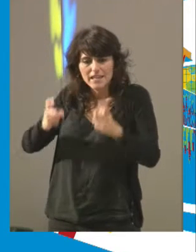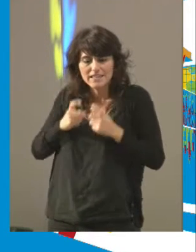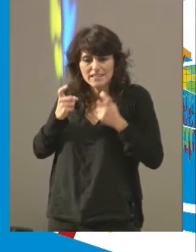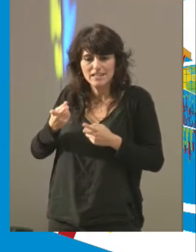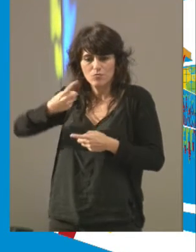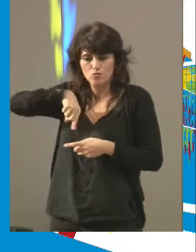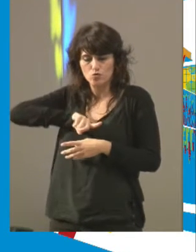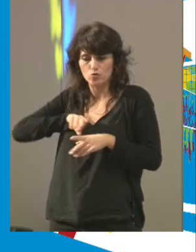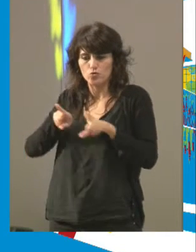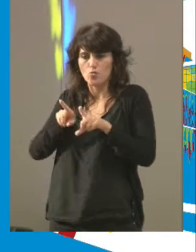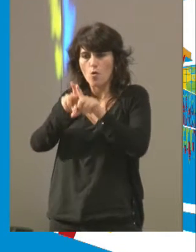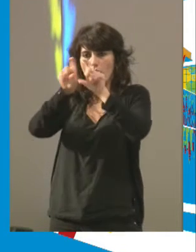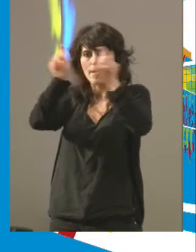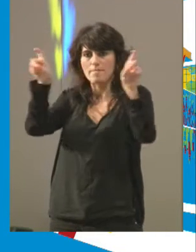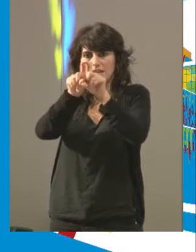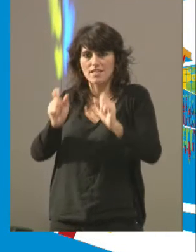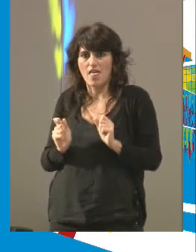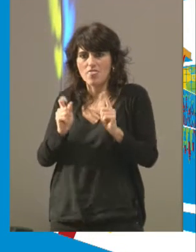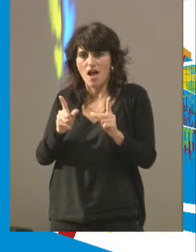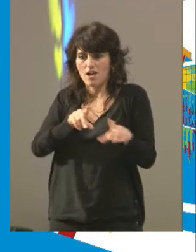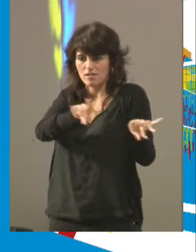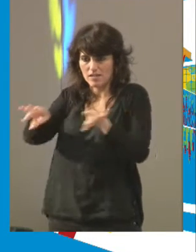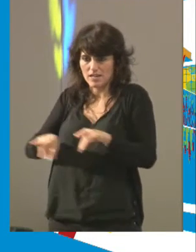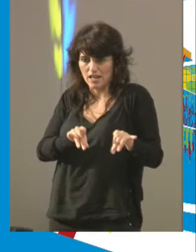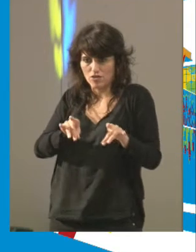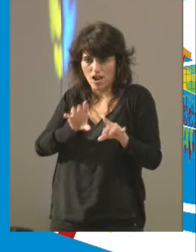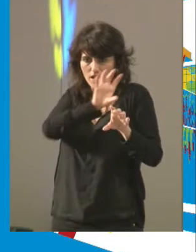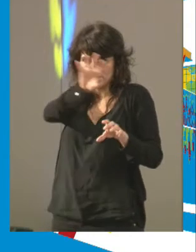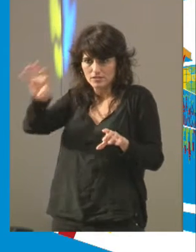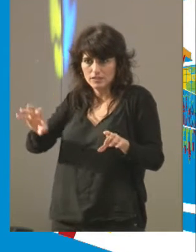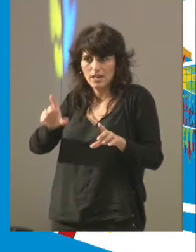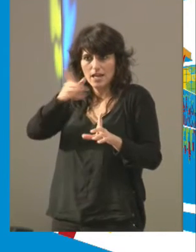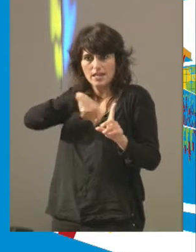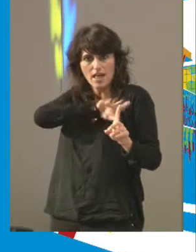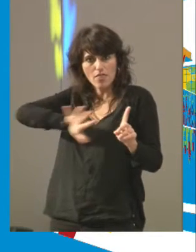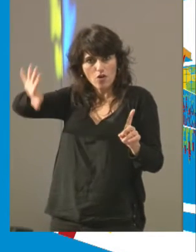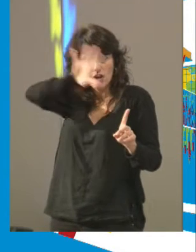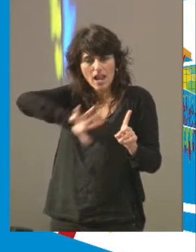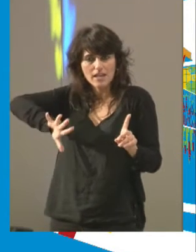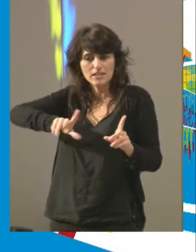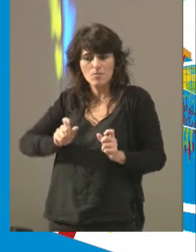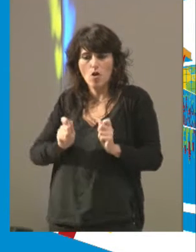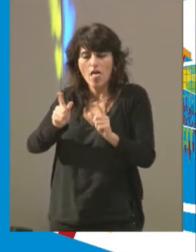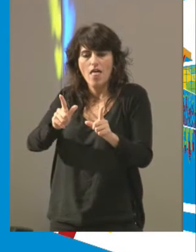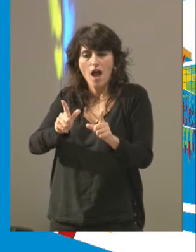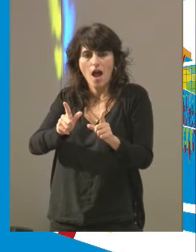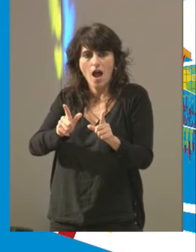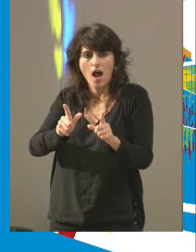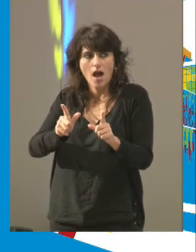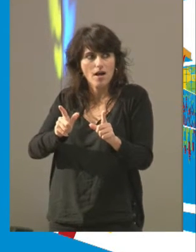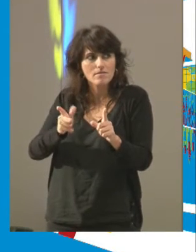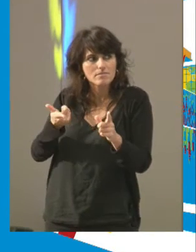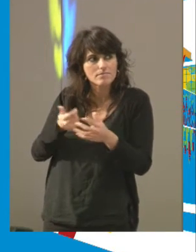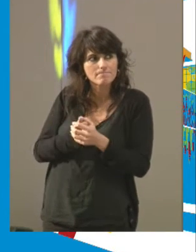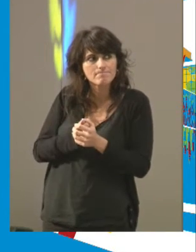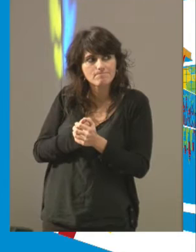las empresas regionales y nacionales a una mayor madurez